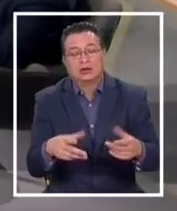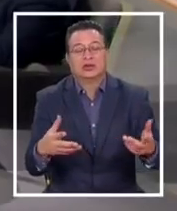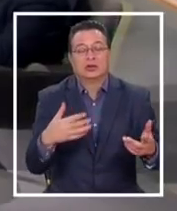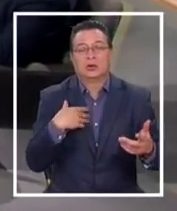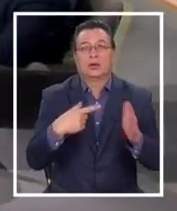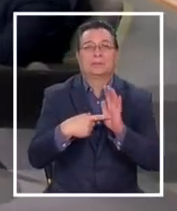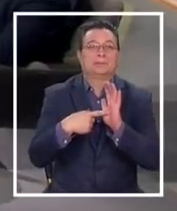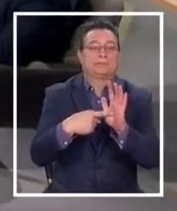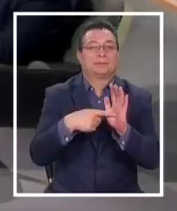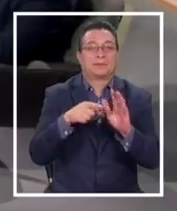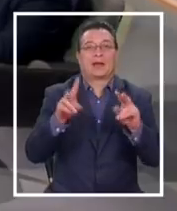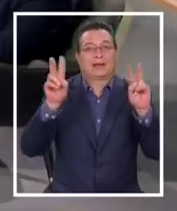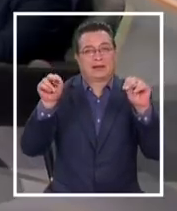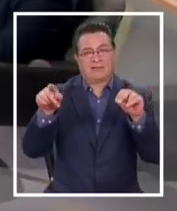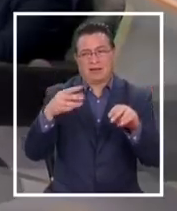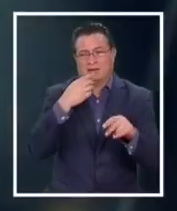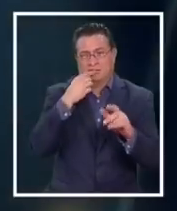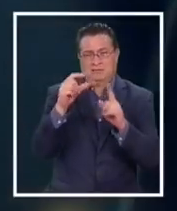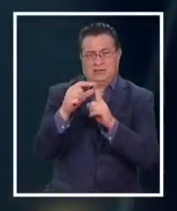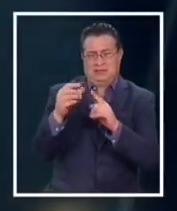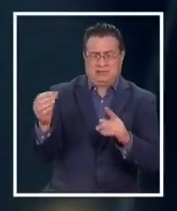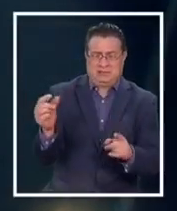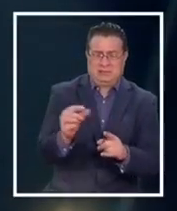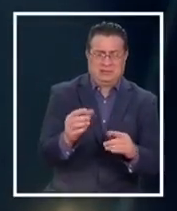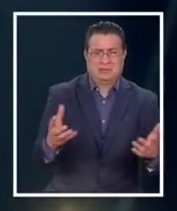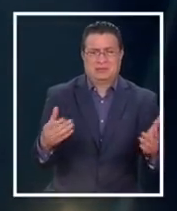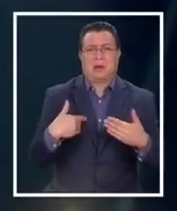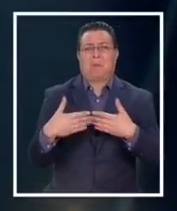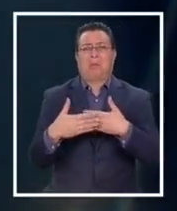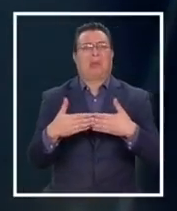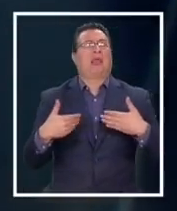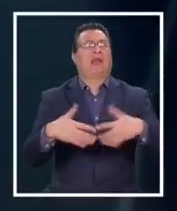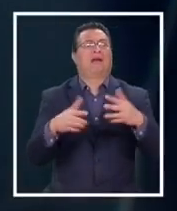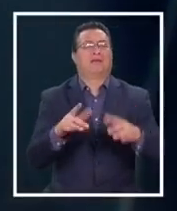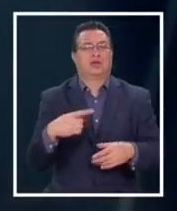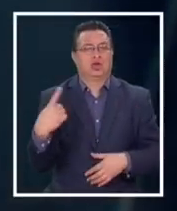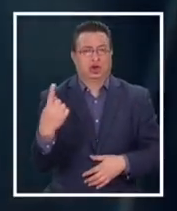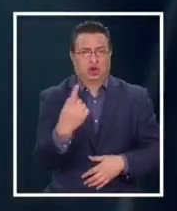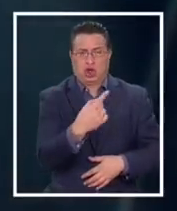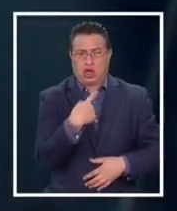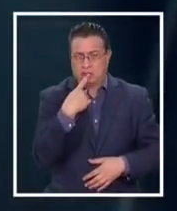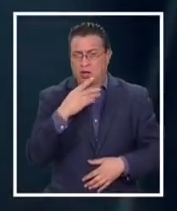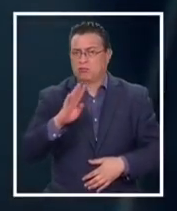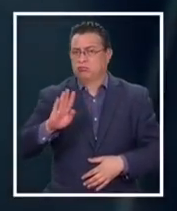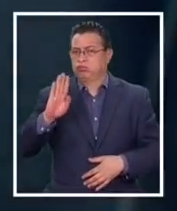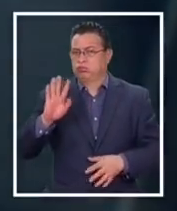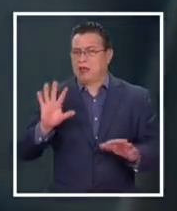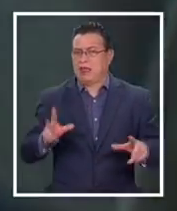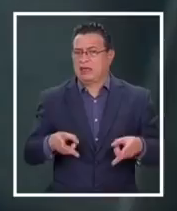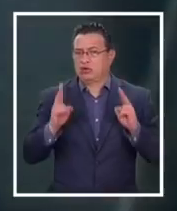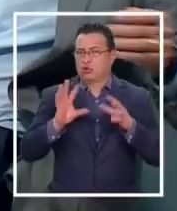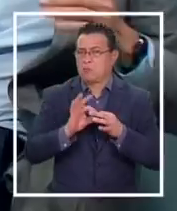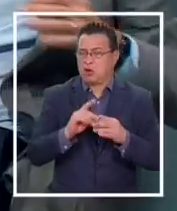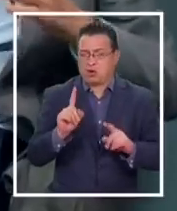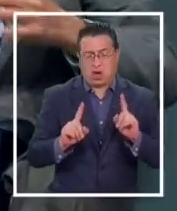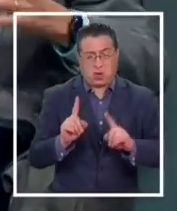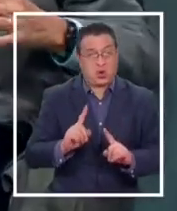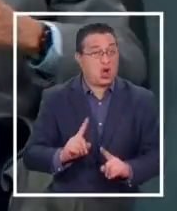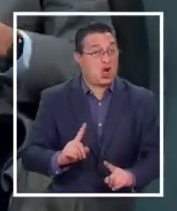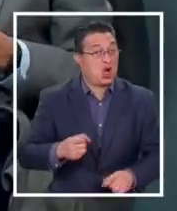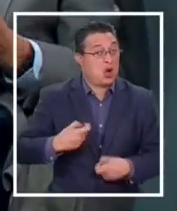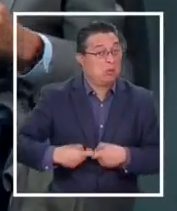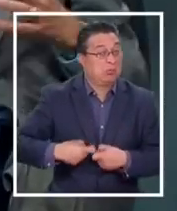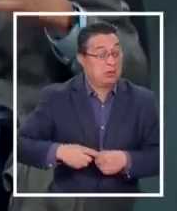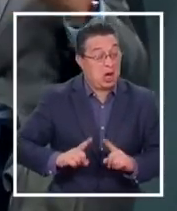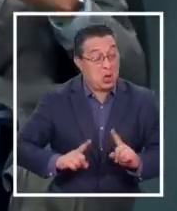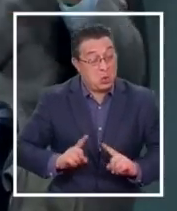señalando en esos términos, no están todos tan comprometidos con los derechos humanos. Bueno, yo noté que Natalia, no